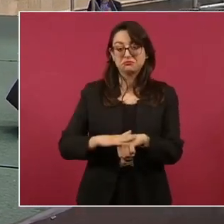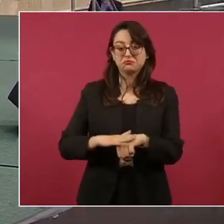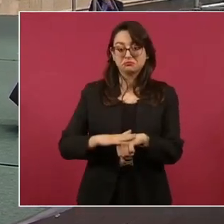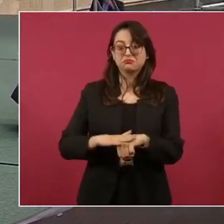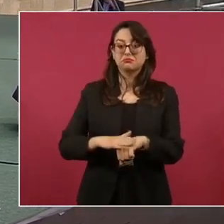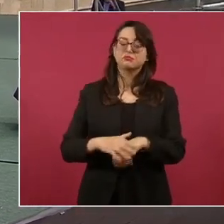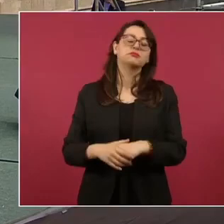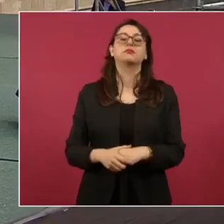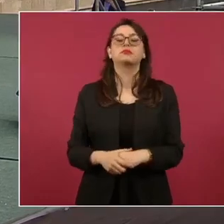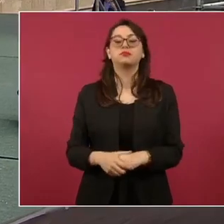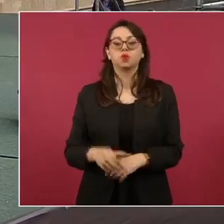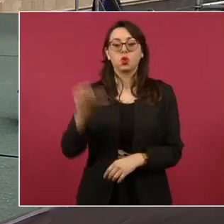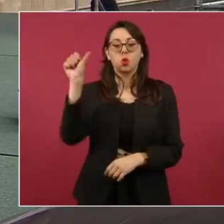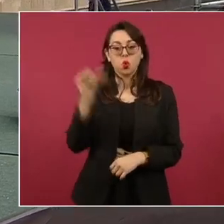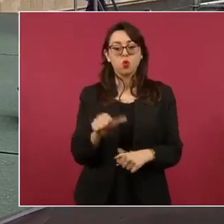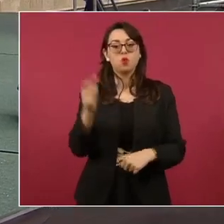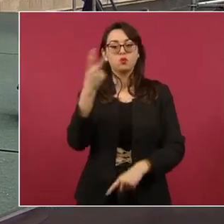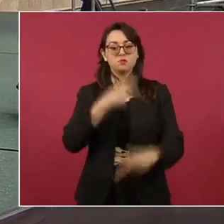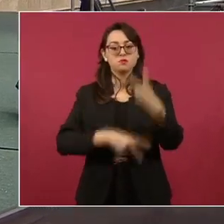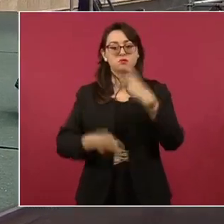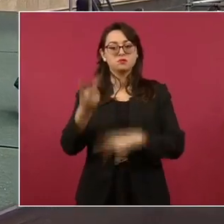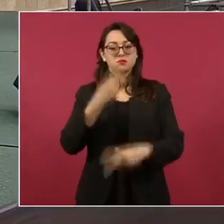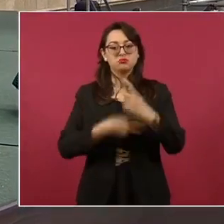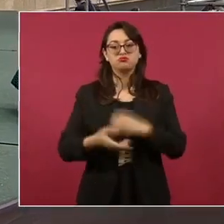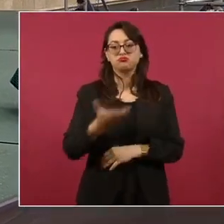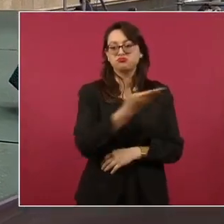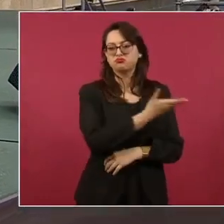Aquí participan